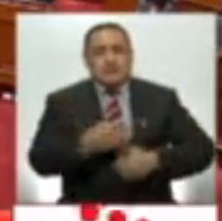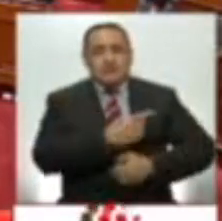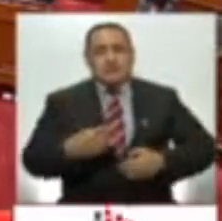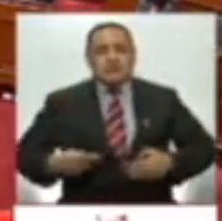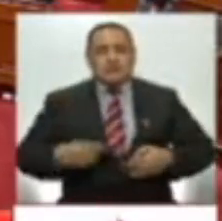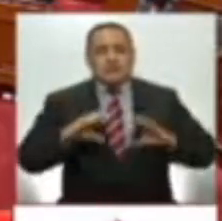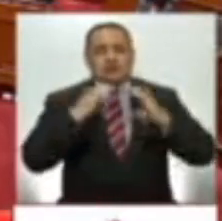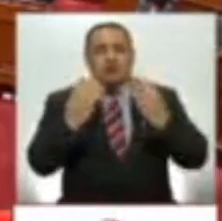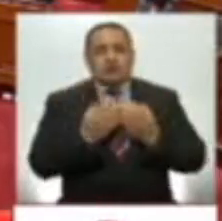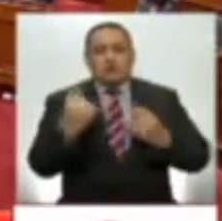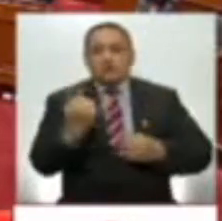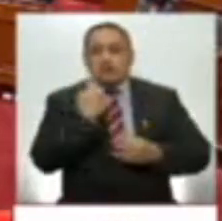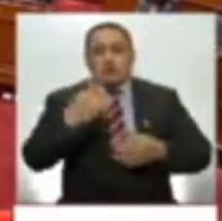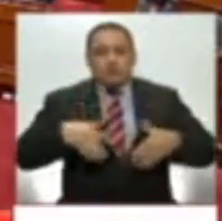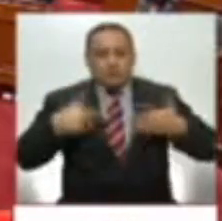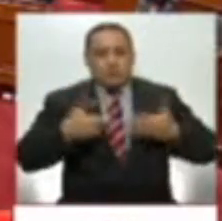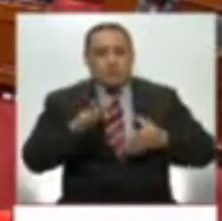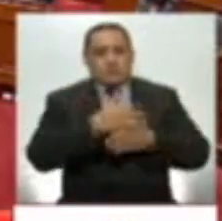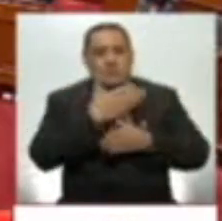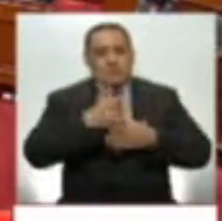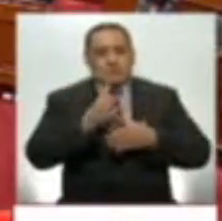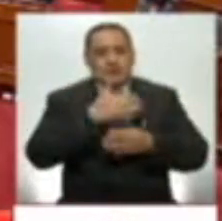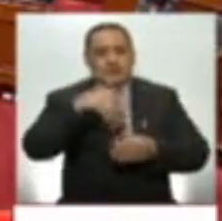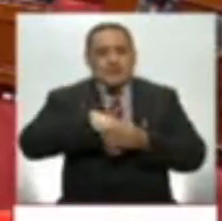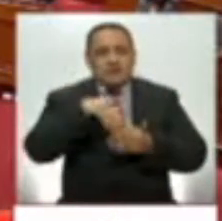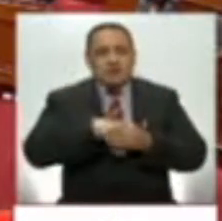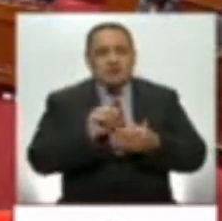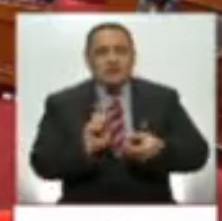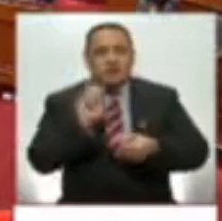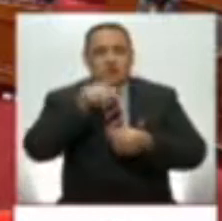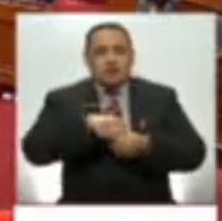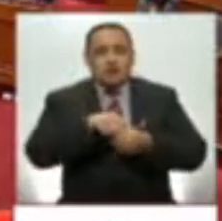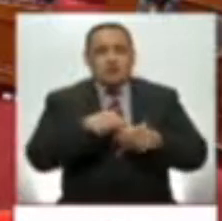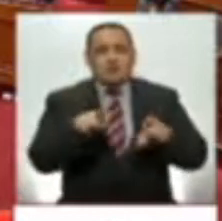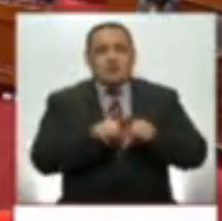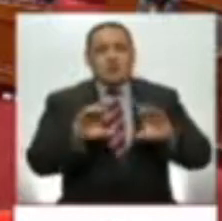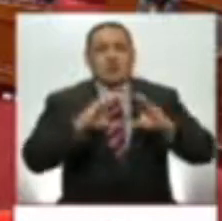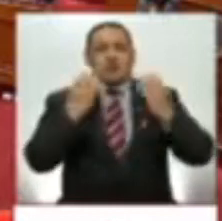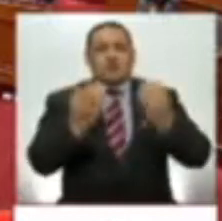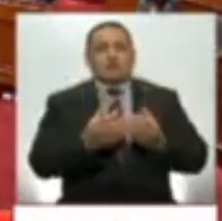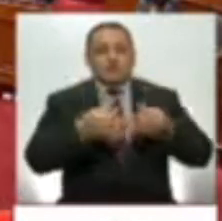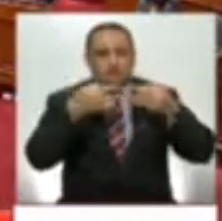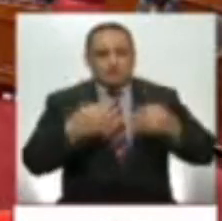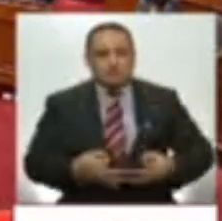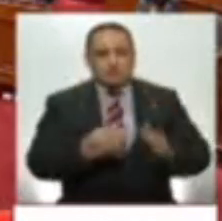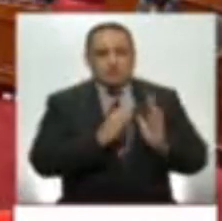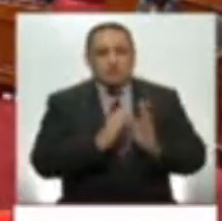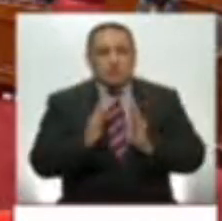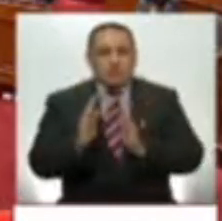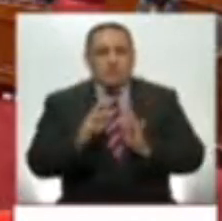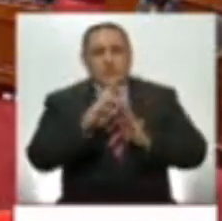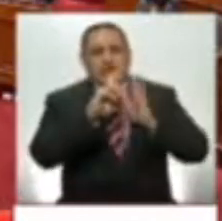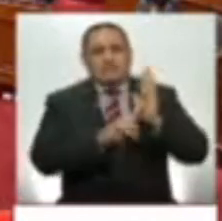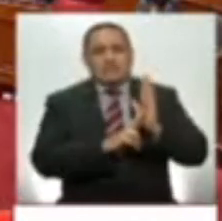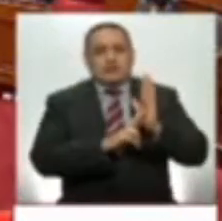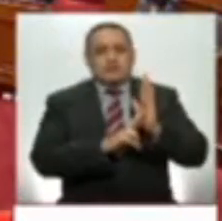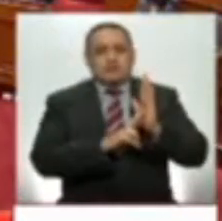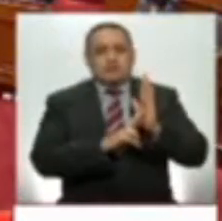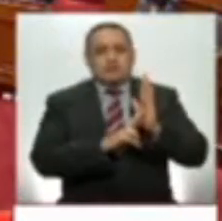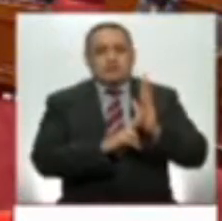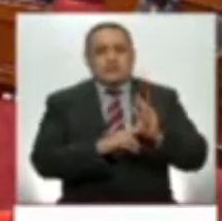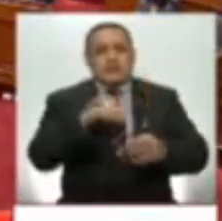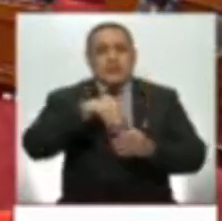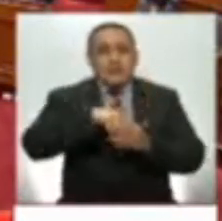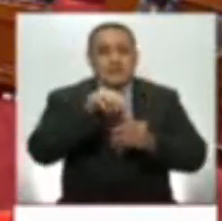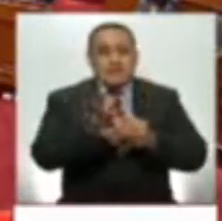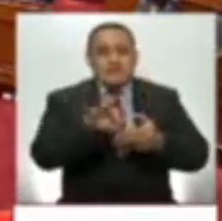del Congreso. Solo pueden participar en la elección y ser incorporados los congresistas debidamente acreditados y registrados.